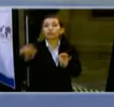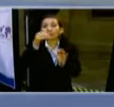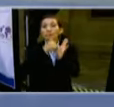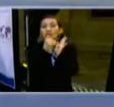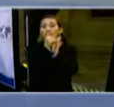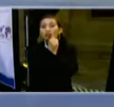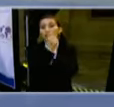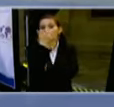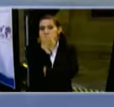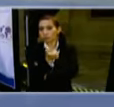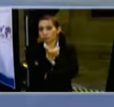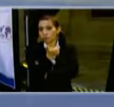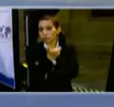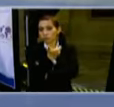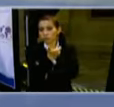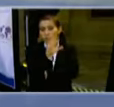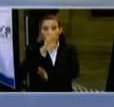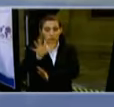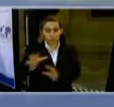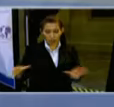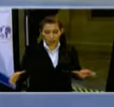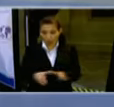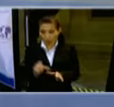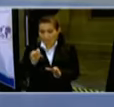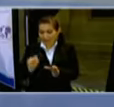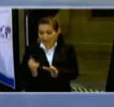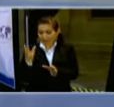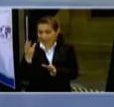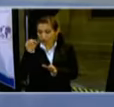millones de pesos, lo que equivale al